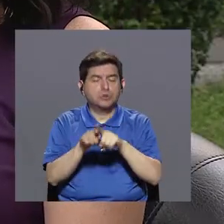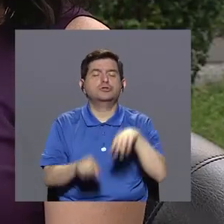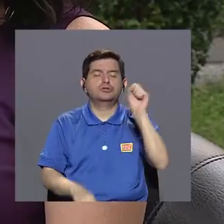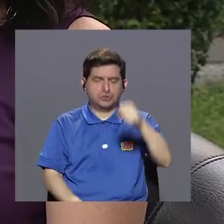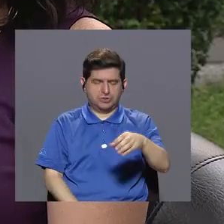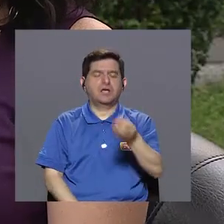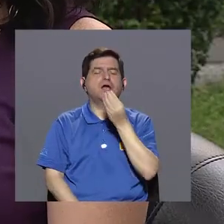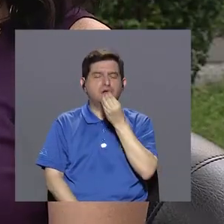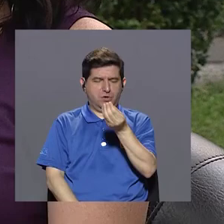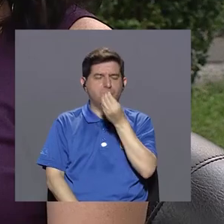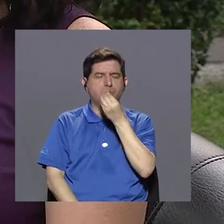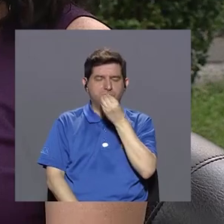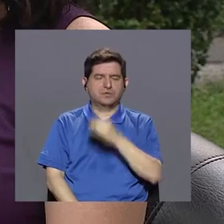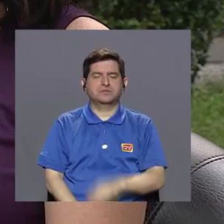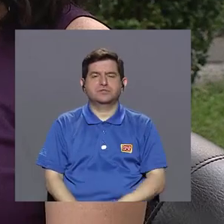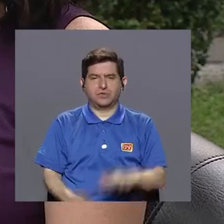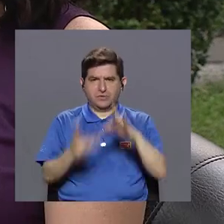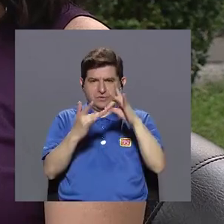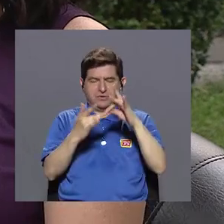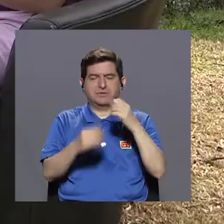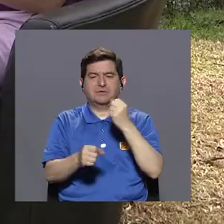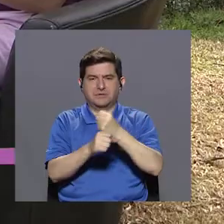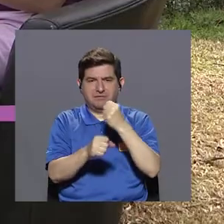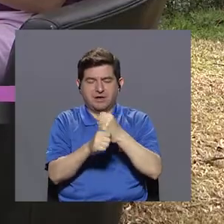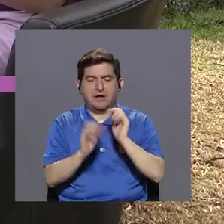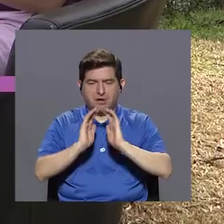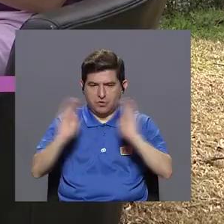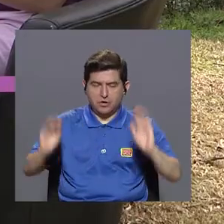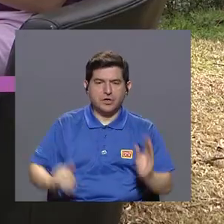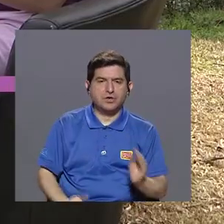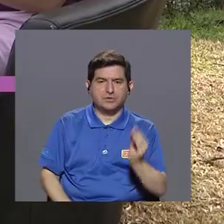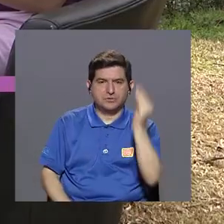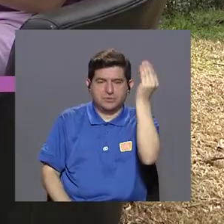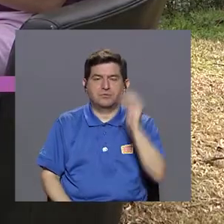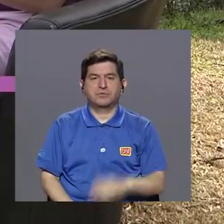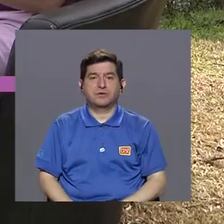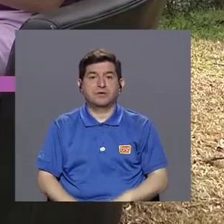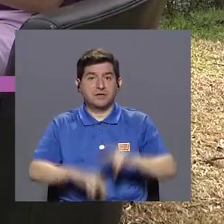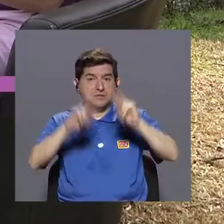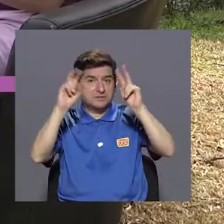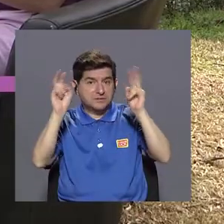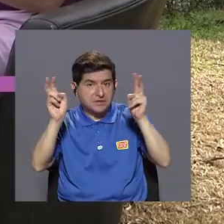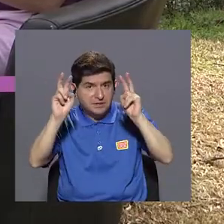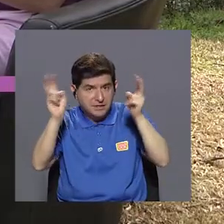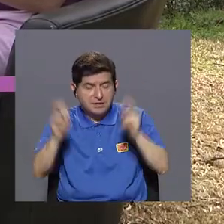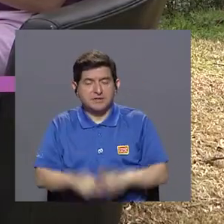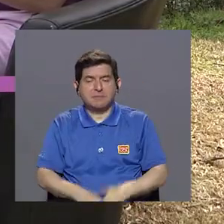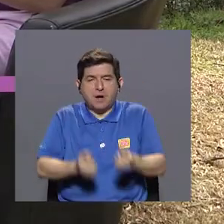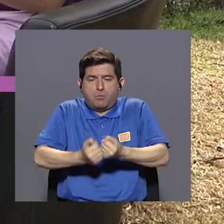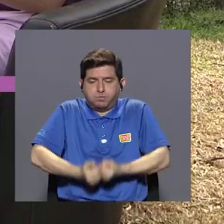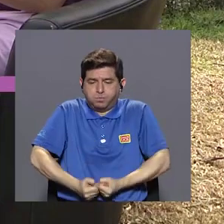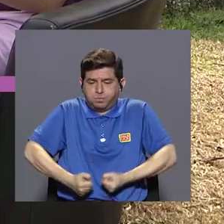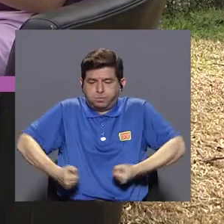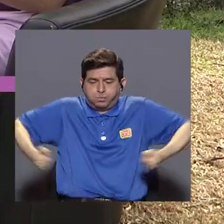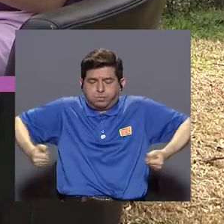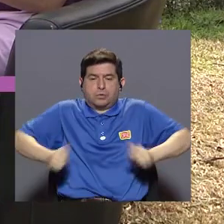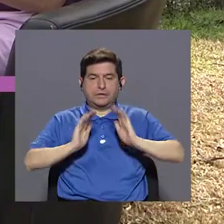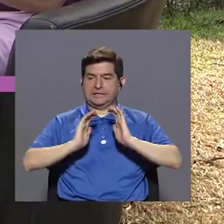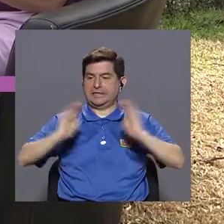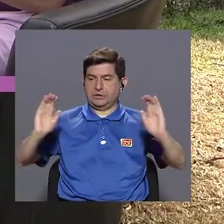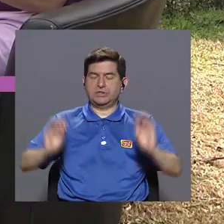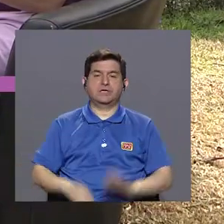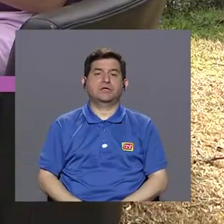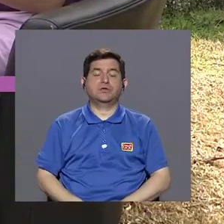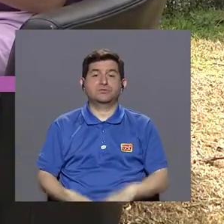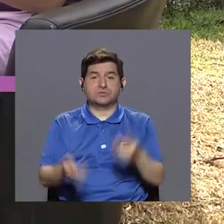también. Nutrición, trabaja con niños, con chicos, con el tema de la obesidad infantil, ¿verdad?